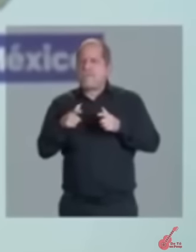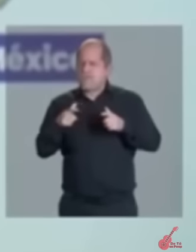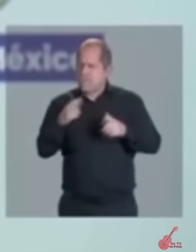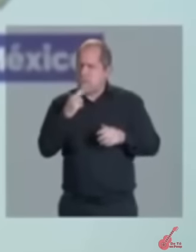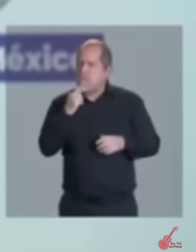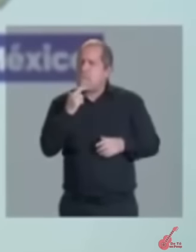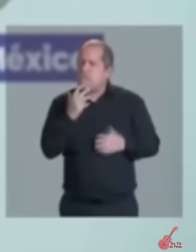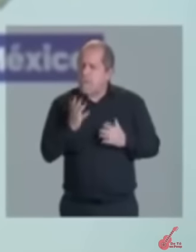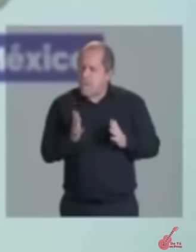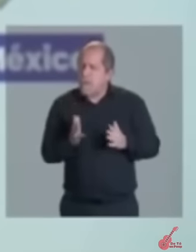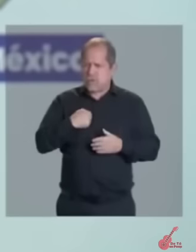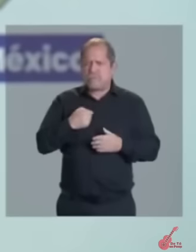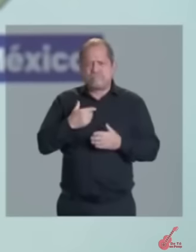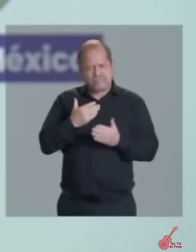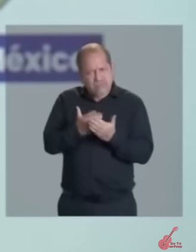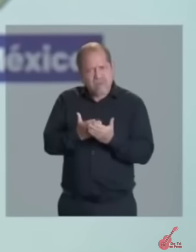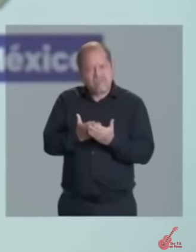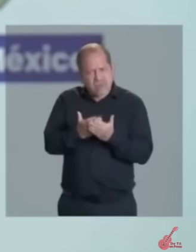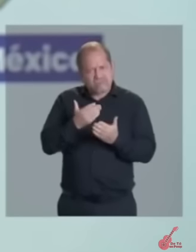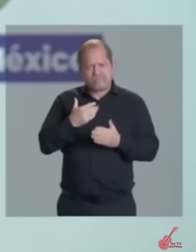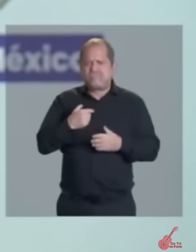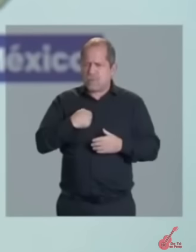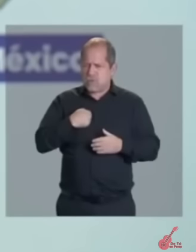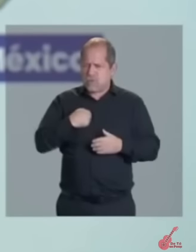logros de este gobierno.